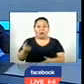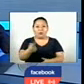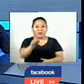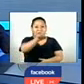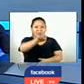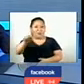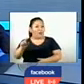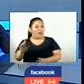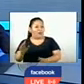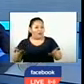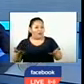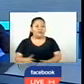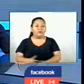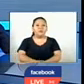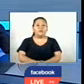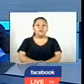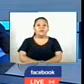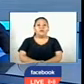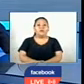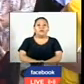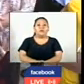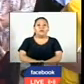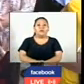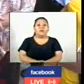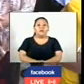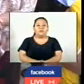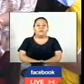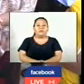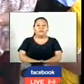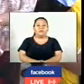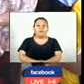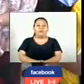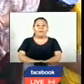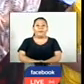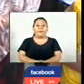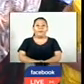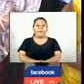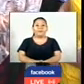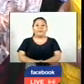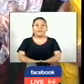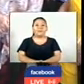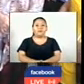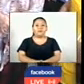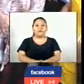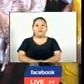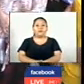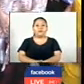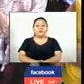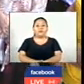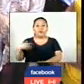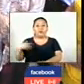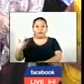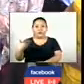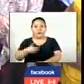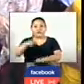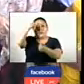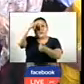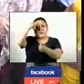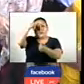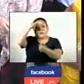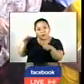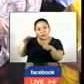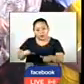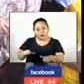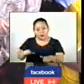de la semana conozcamos a continuación es lo que nos estamos poniendo de acuerdo pongámonos de acuerdo hablemos con